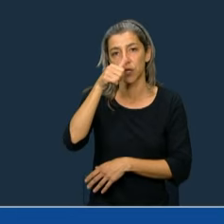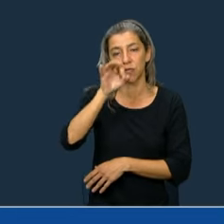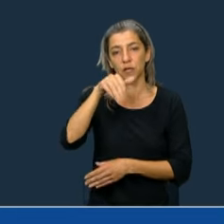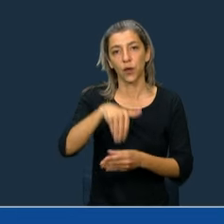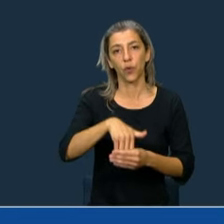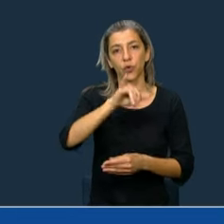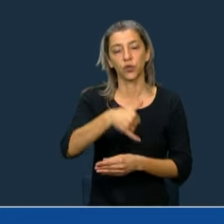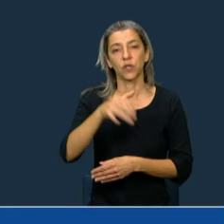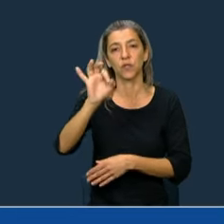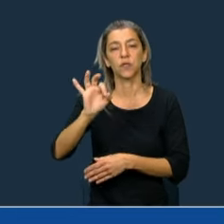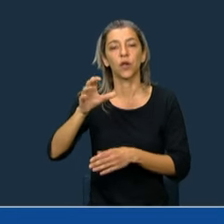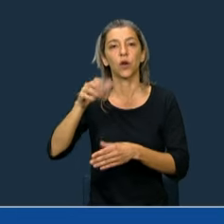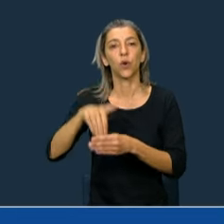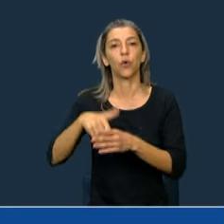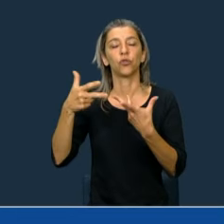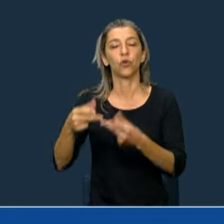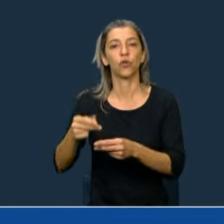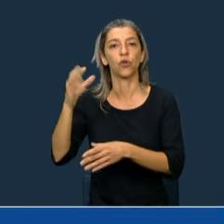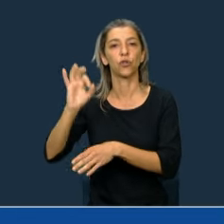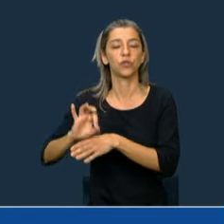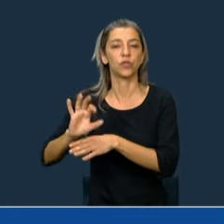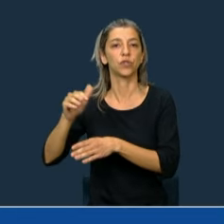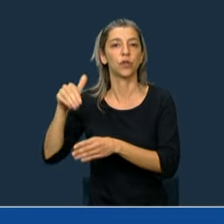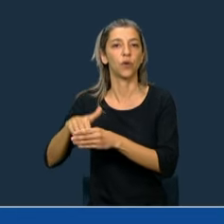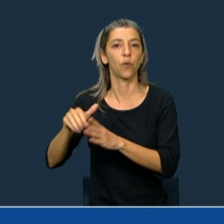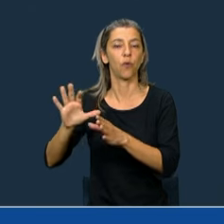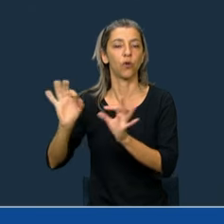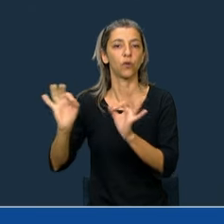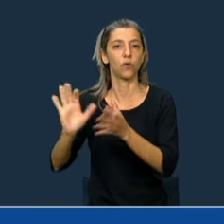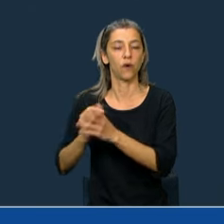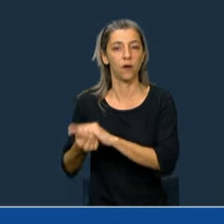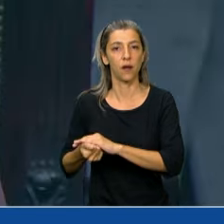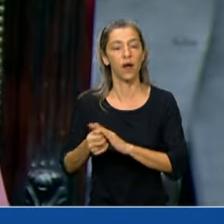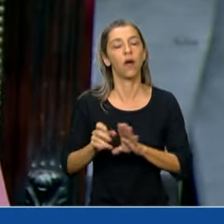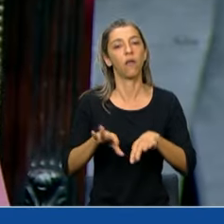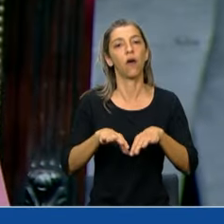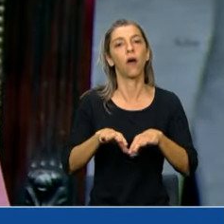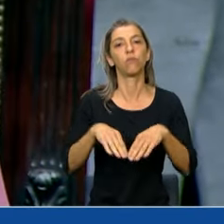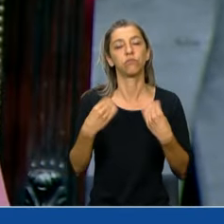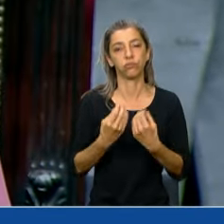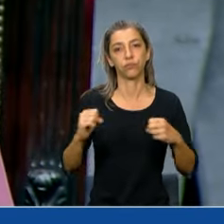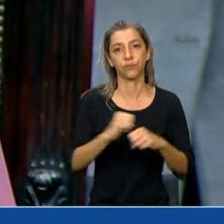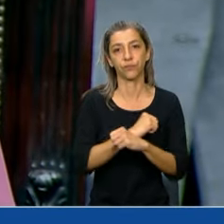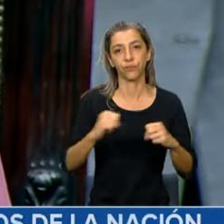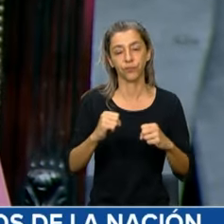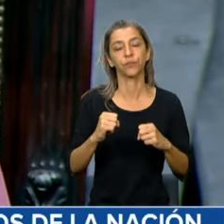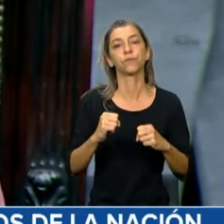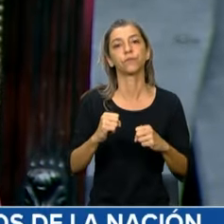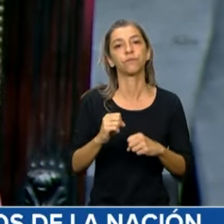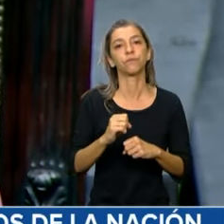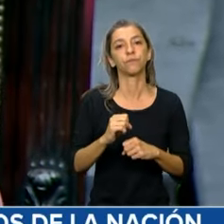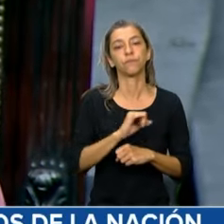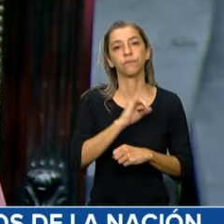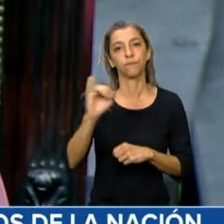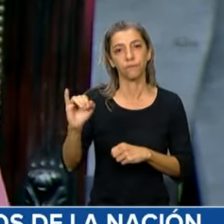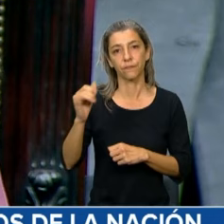afirmativo cero negativo cero las abstenciones resulta afirmativa se comunicará